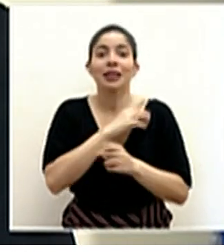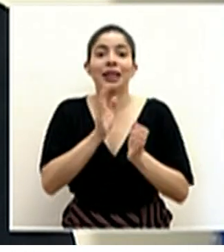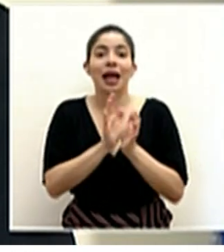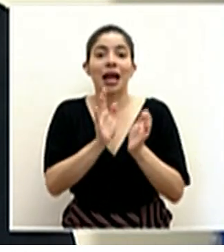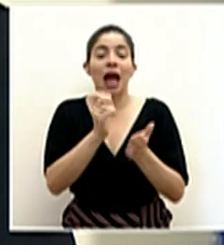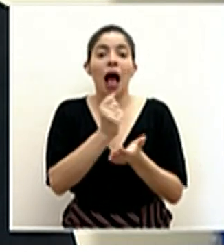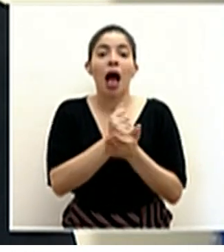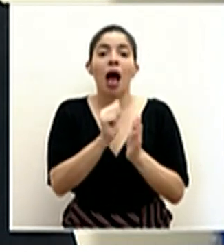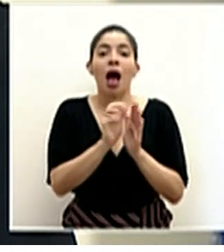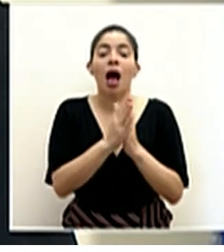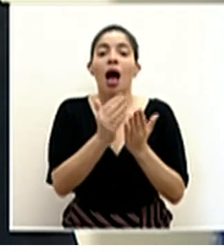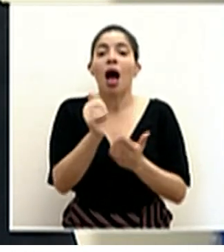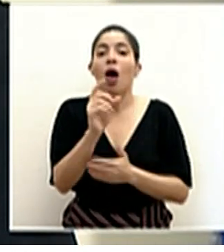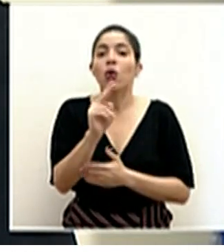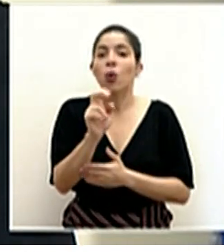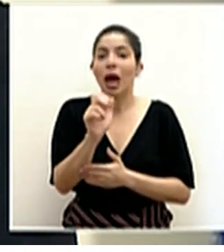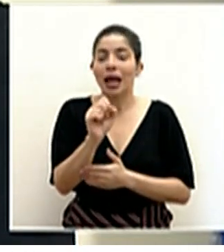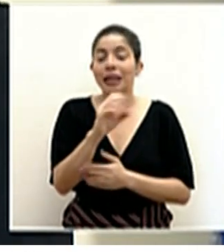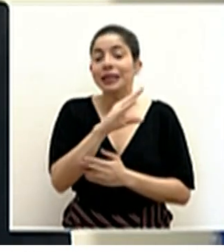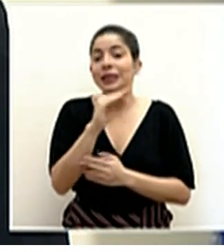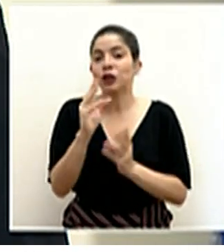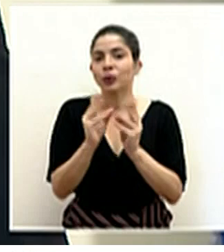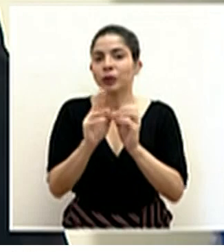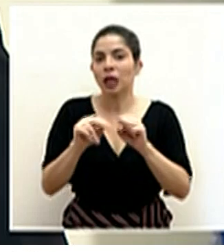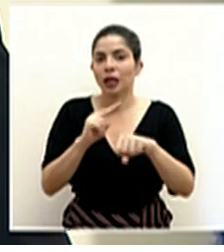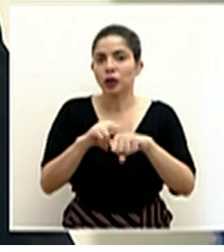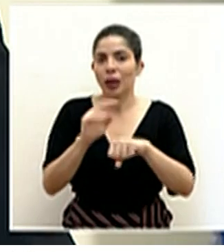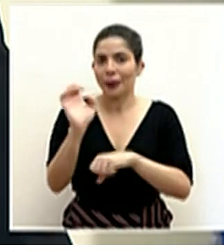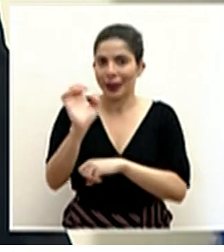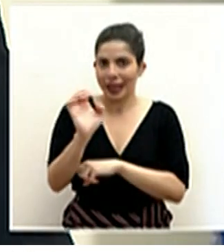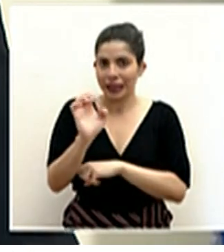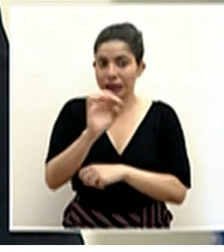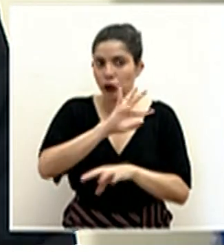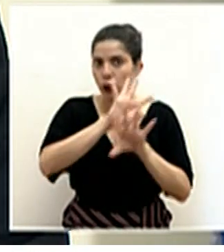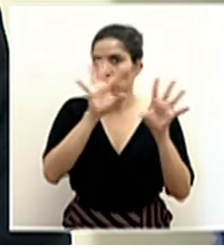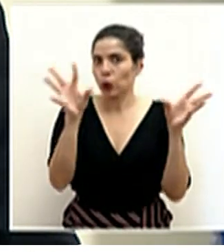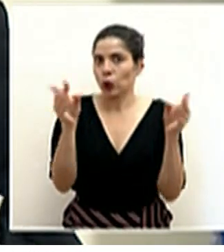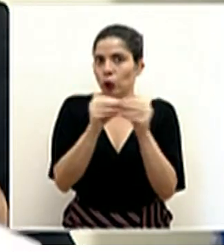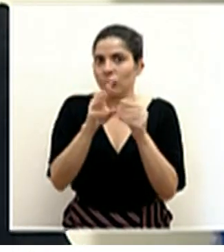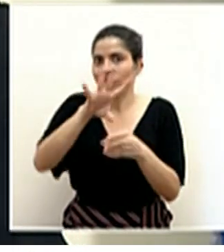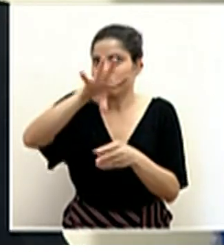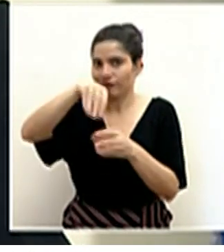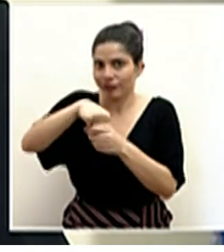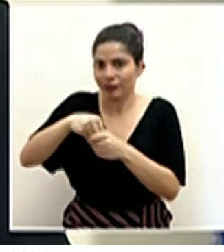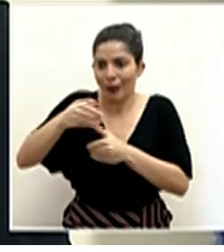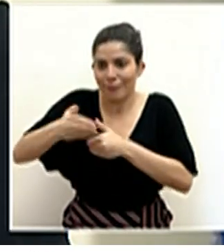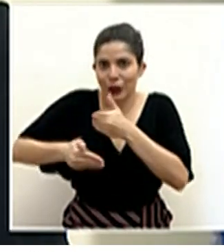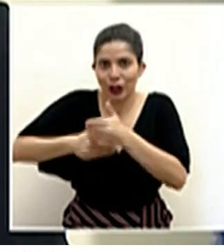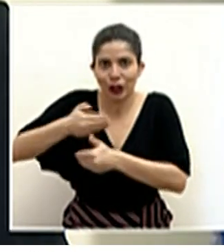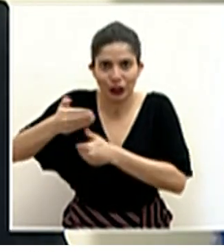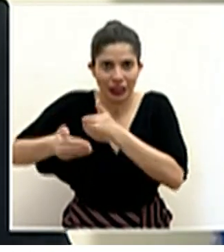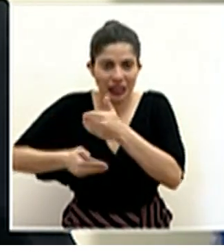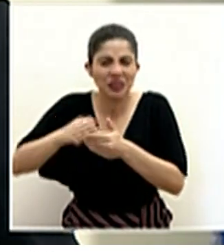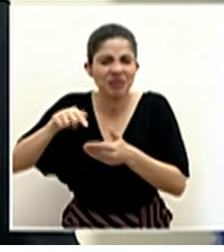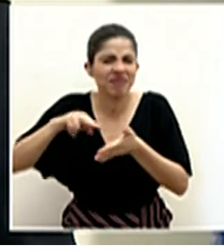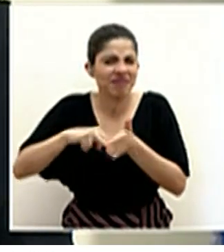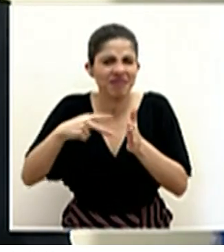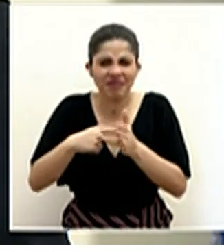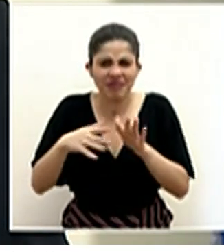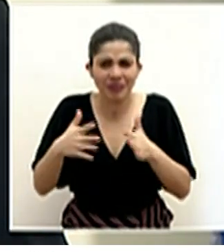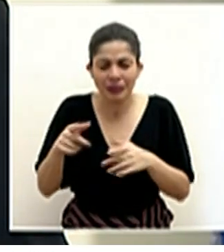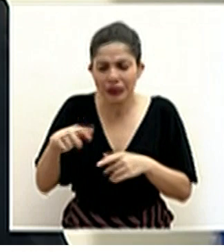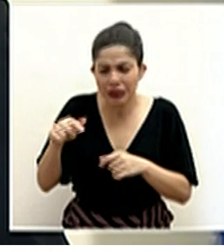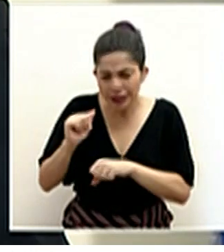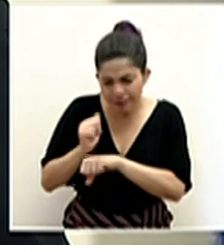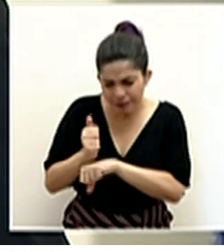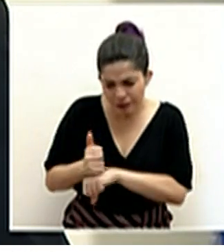y Extranjería y la Comisión Nacional de Emergencia como parte de este proceso. Esto implica definir